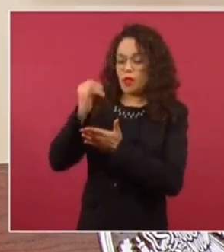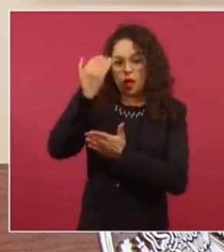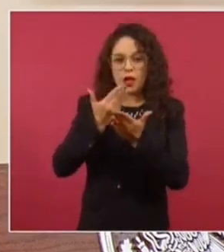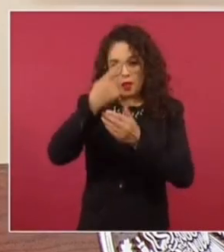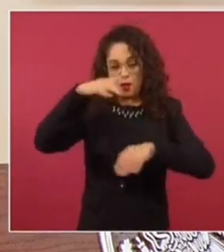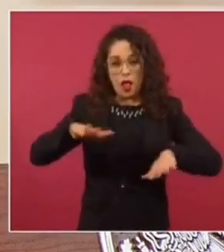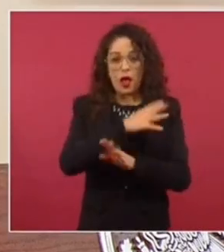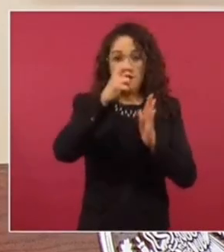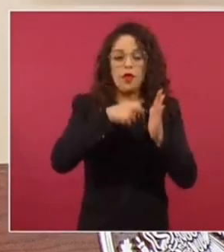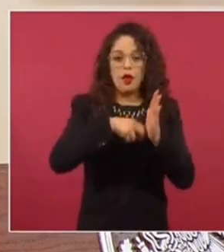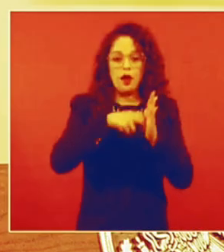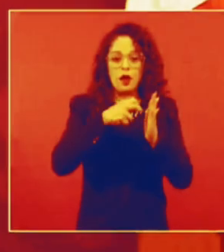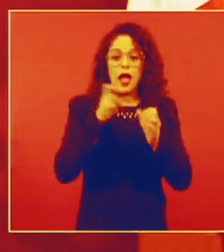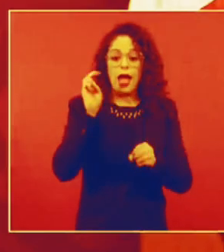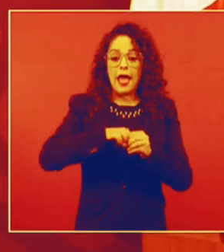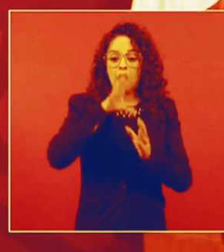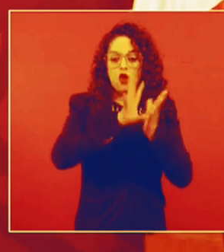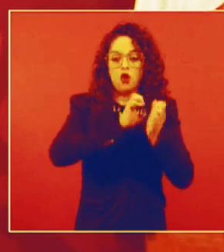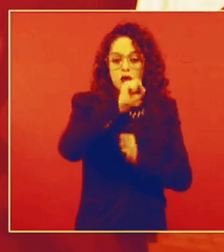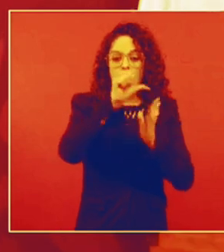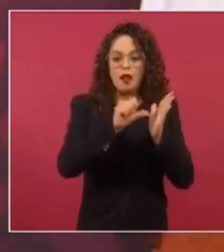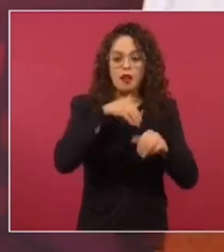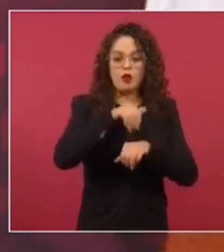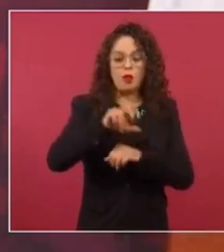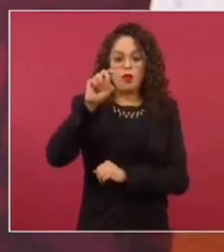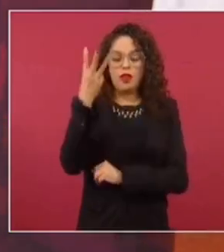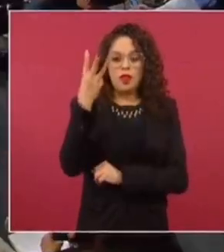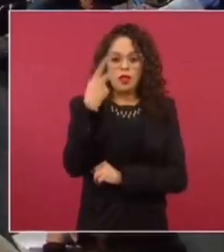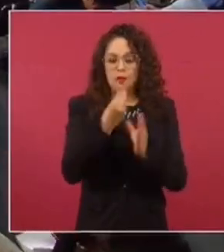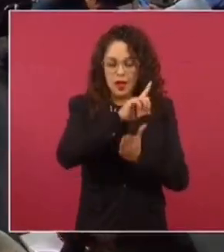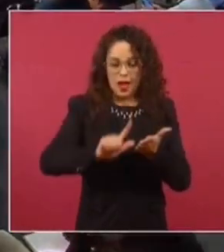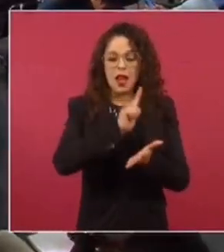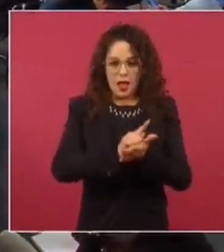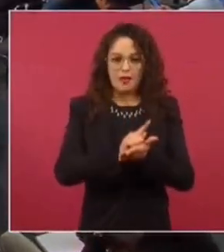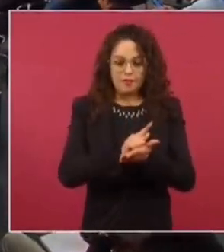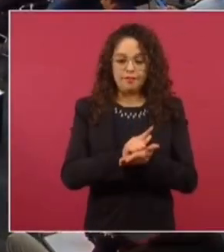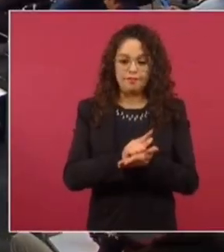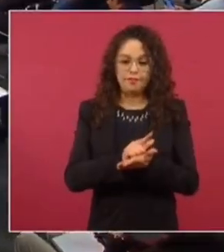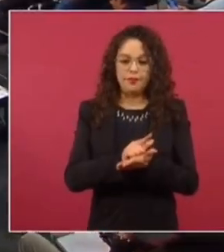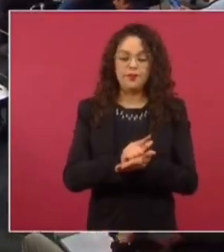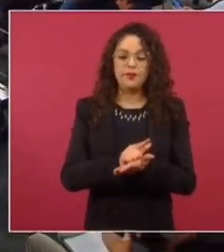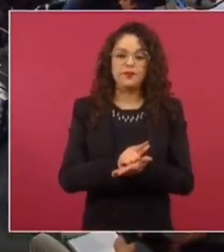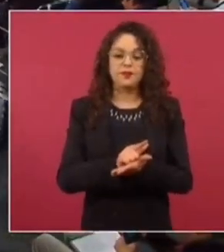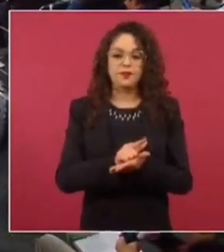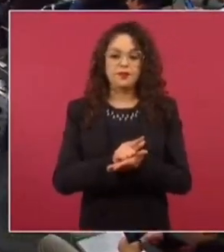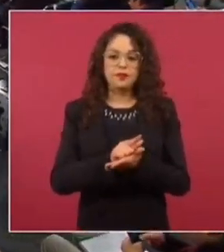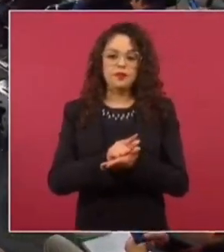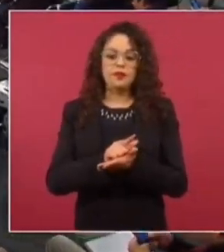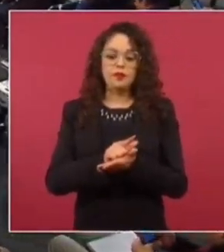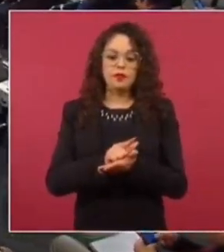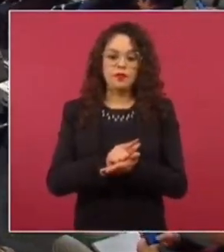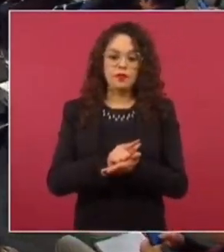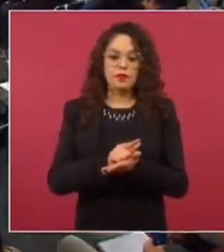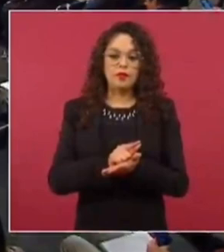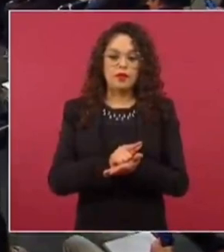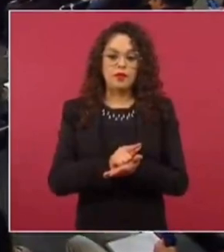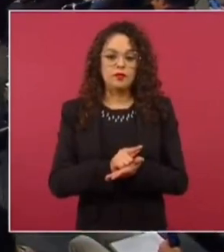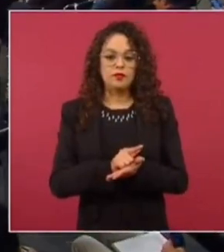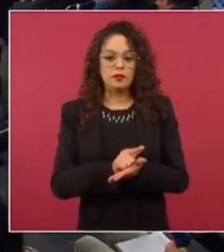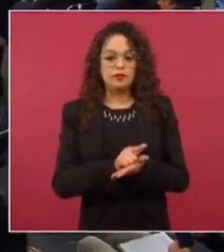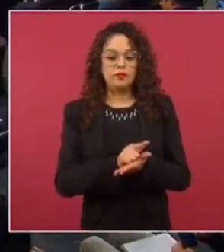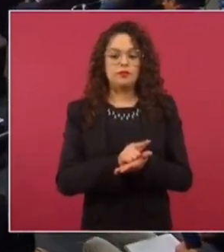Constitución, a la ley, sobre el artículo 33. Porque antes el que se consideraba extranjero